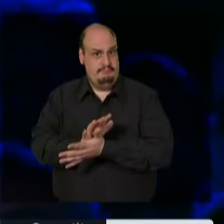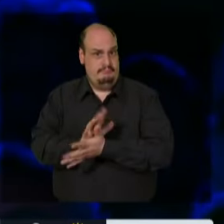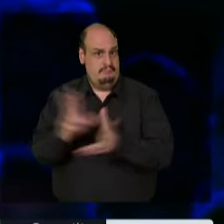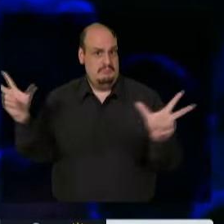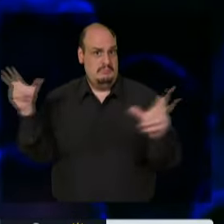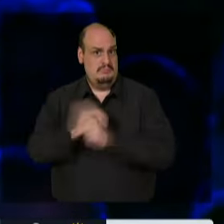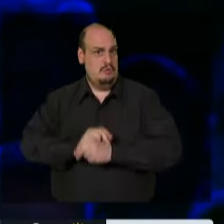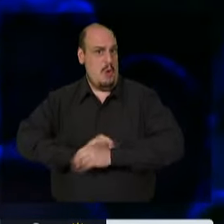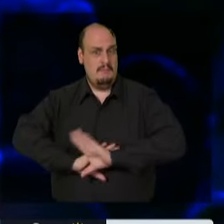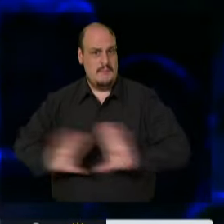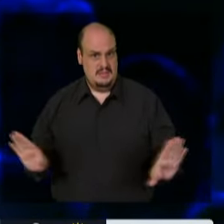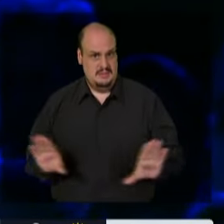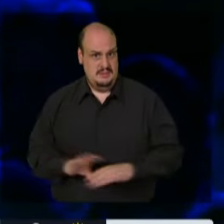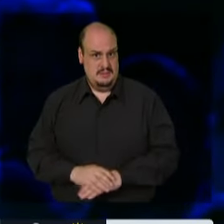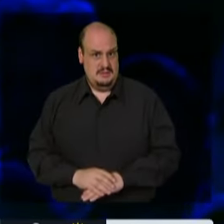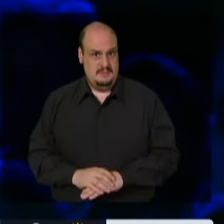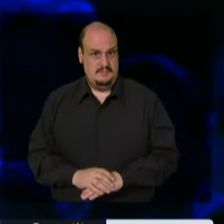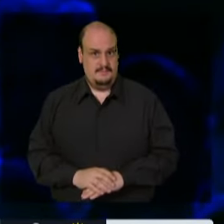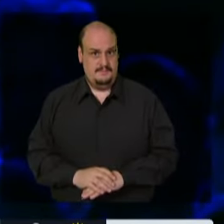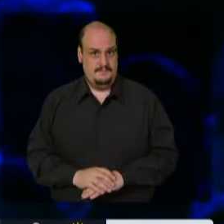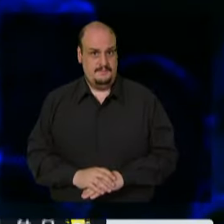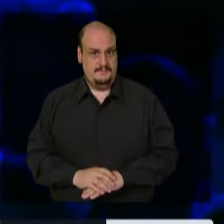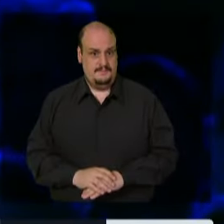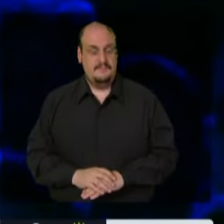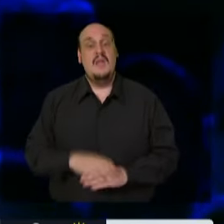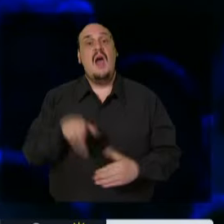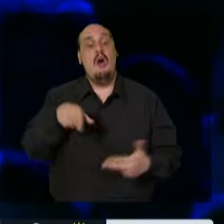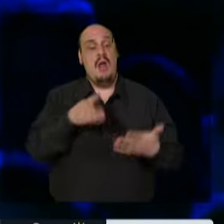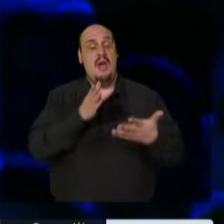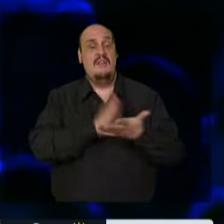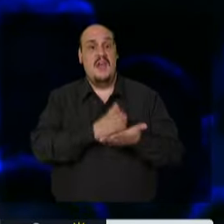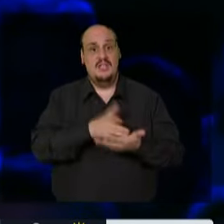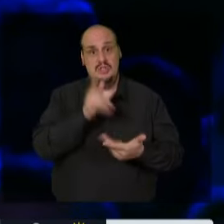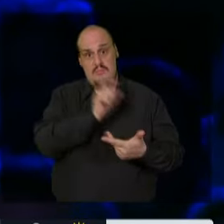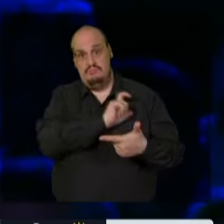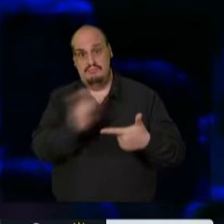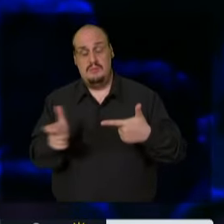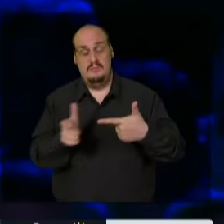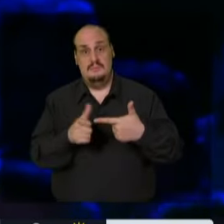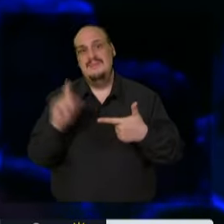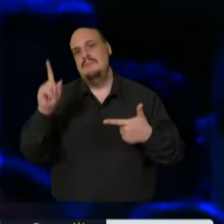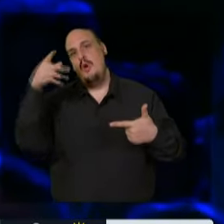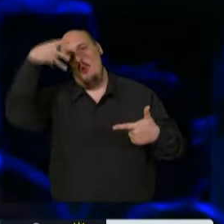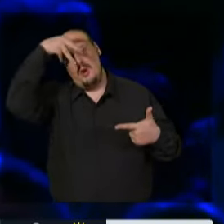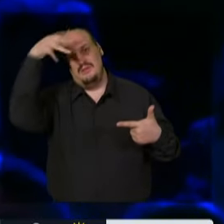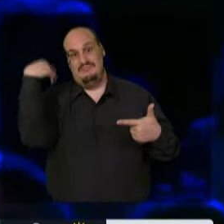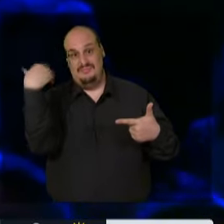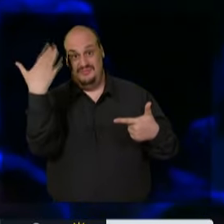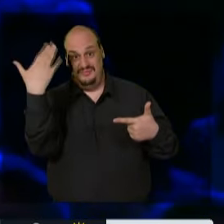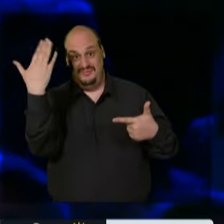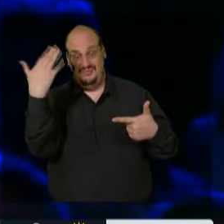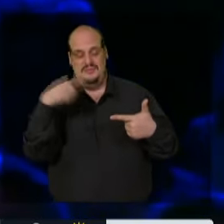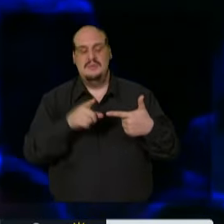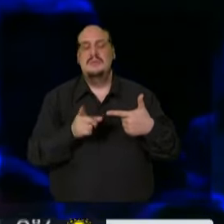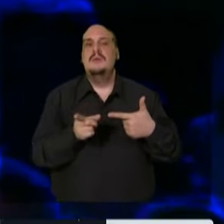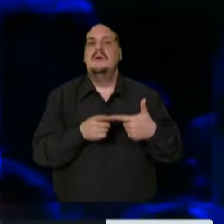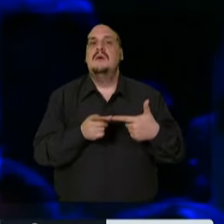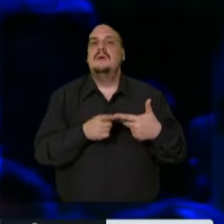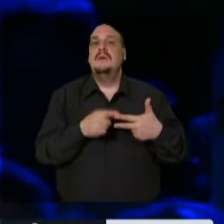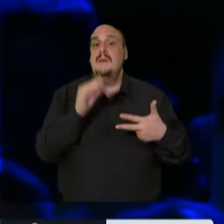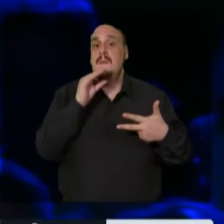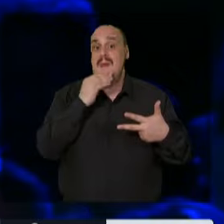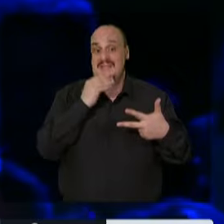5 derechos a réplica de esta noche. Derecho a réplica ahora a los dichos de Patricia Bullrich por parte de